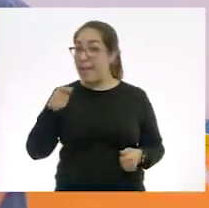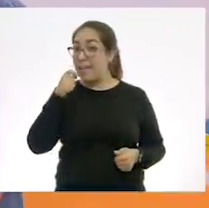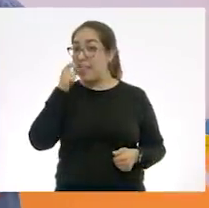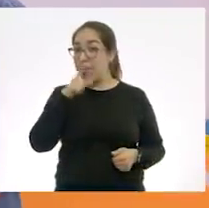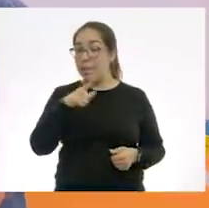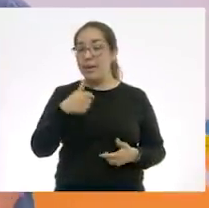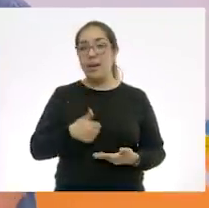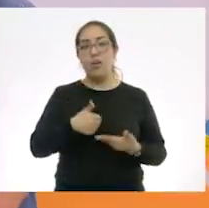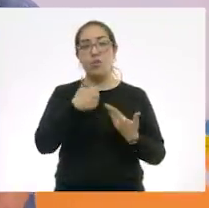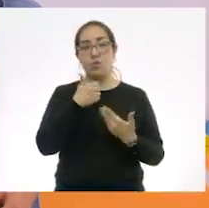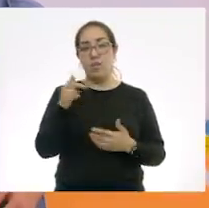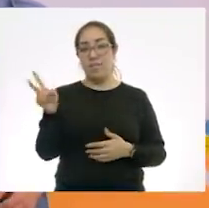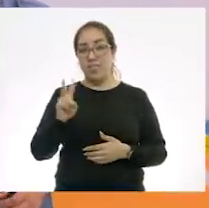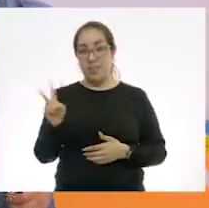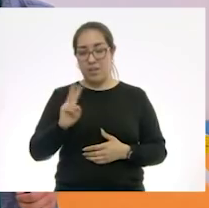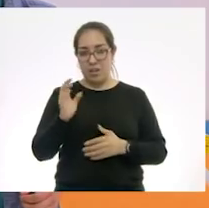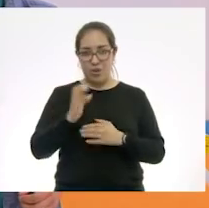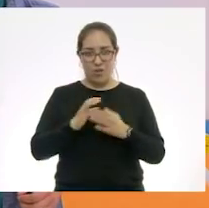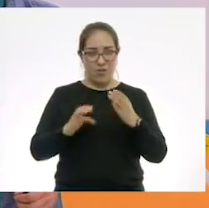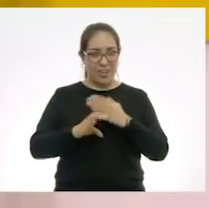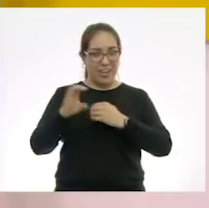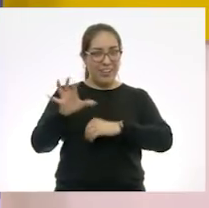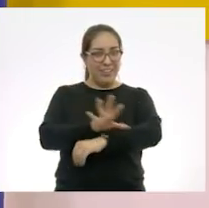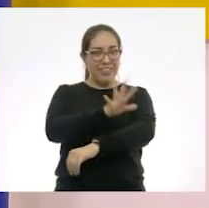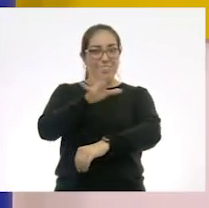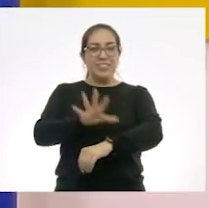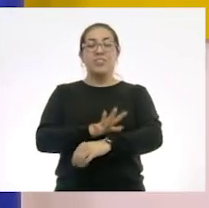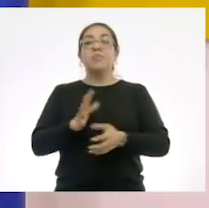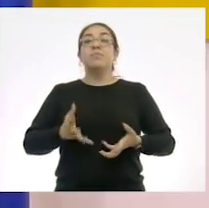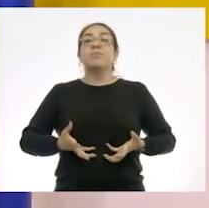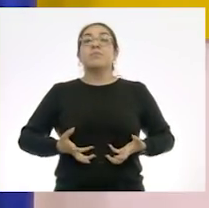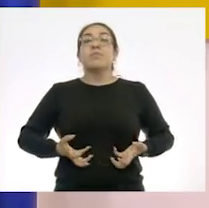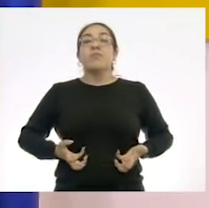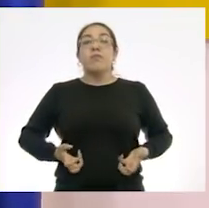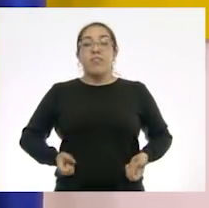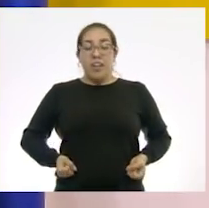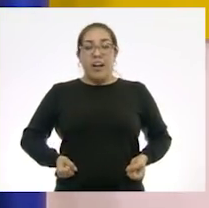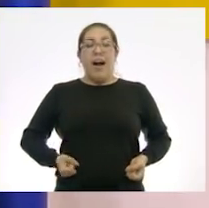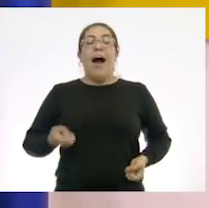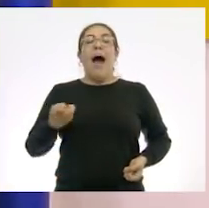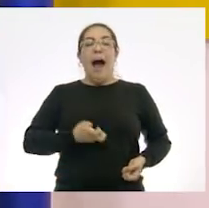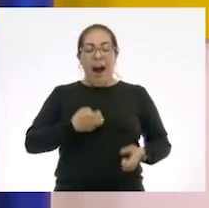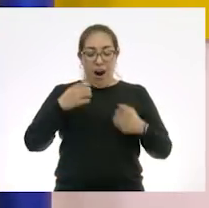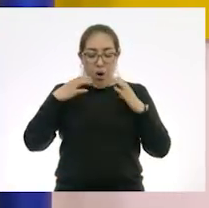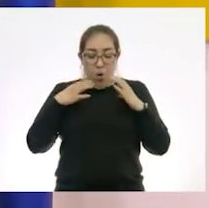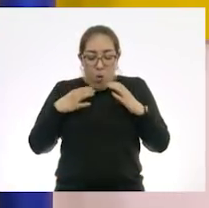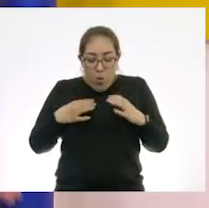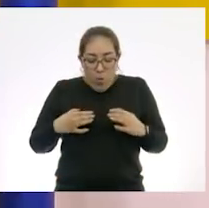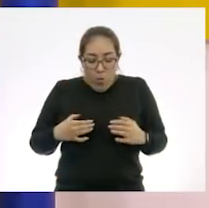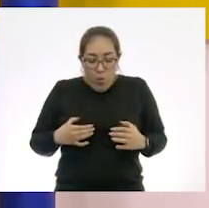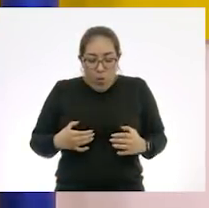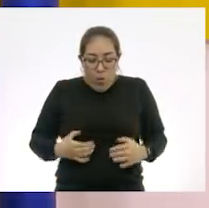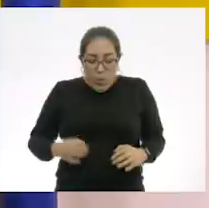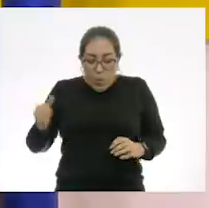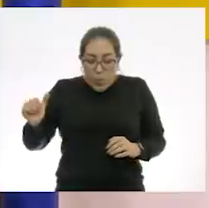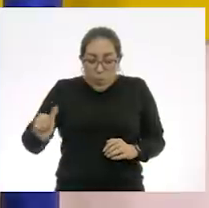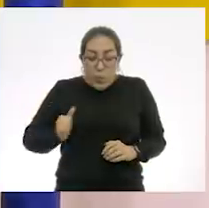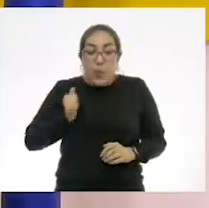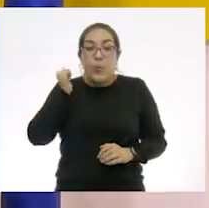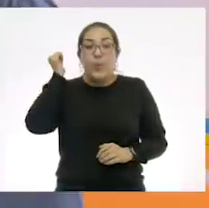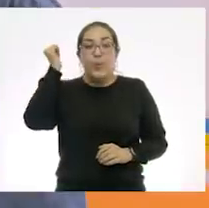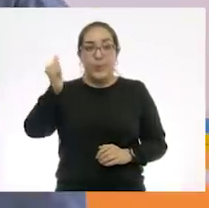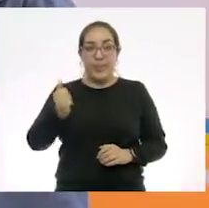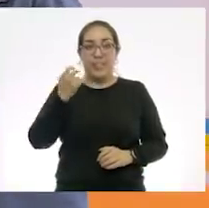y a dirigirlos para que entonces los nutrimentos puedan ser aprovechados por nuestro cuerpo al 100%.